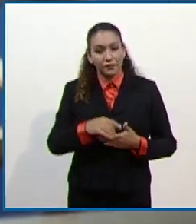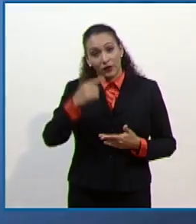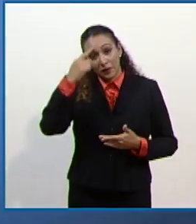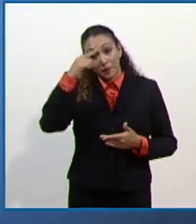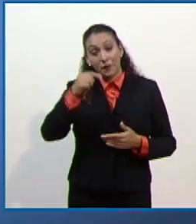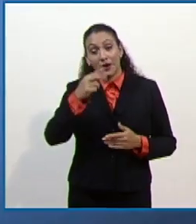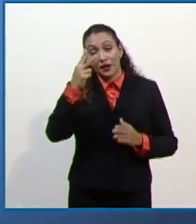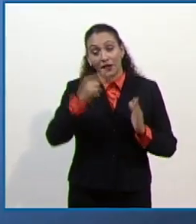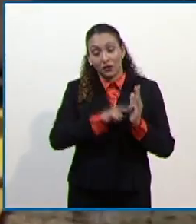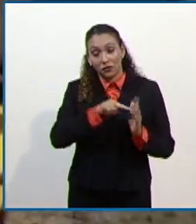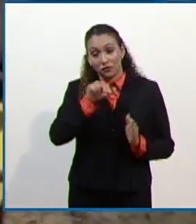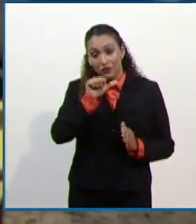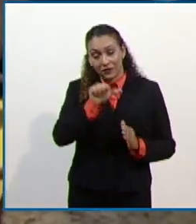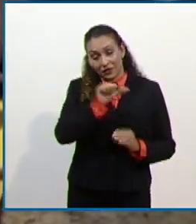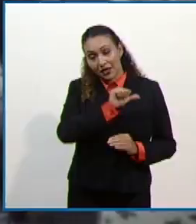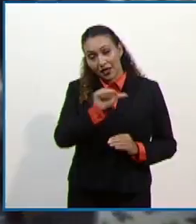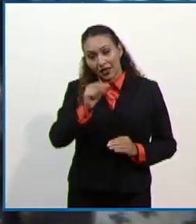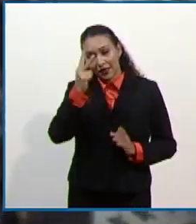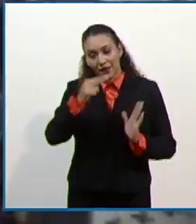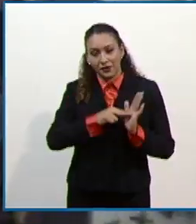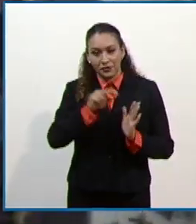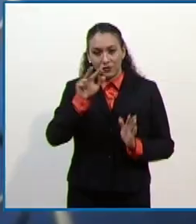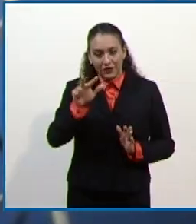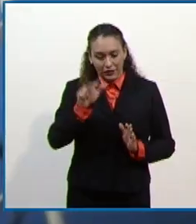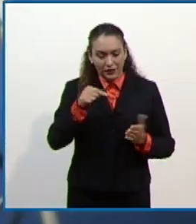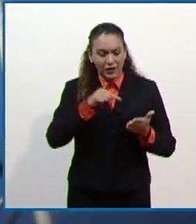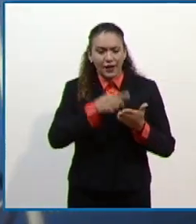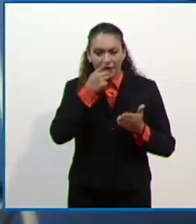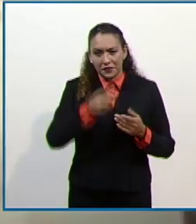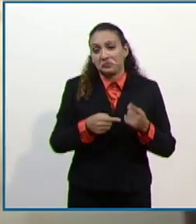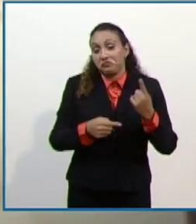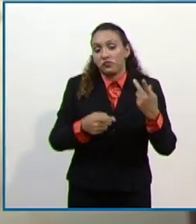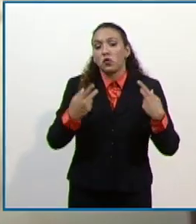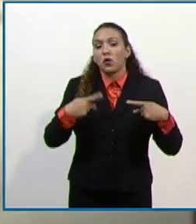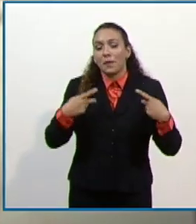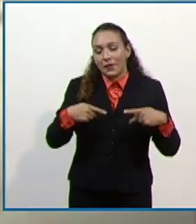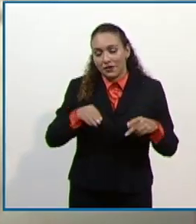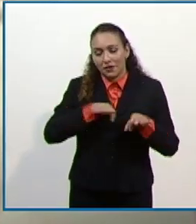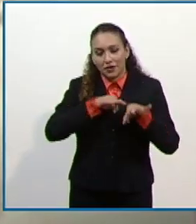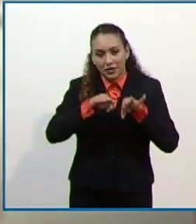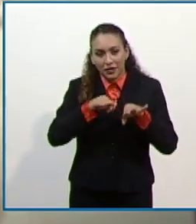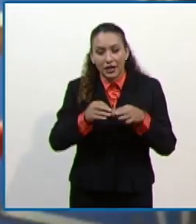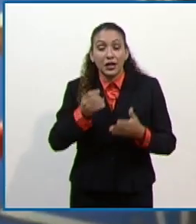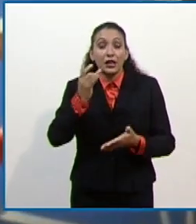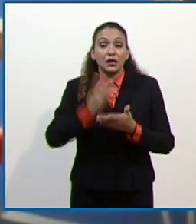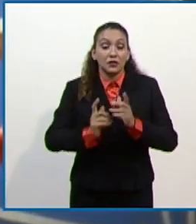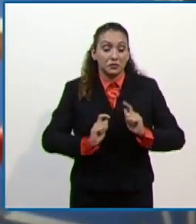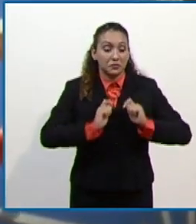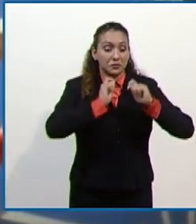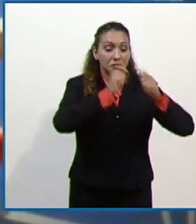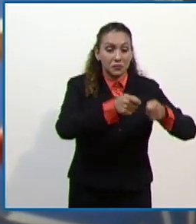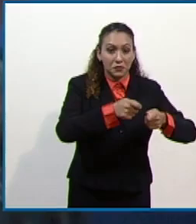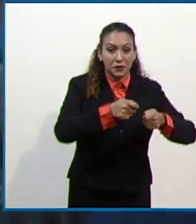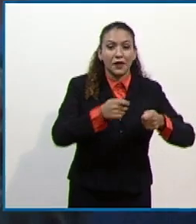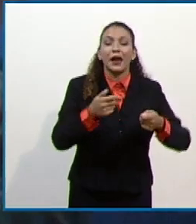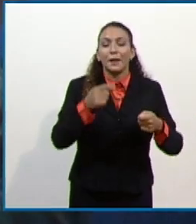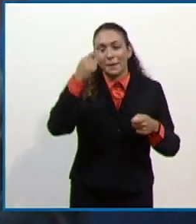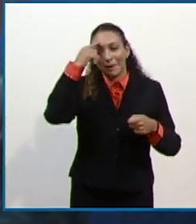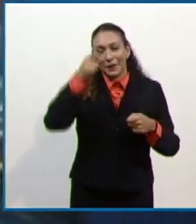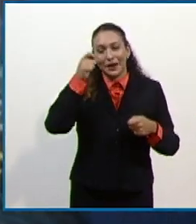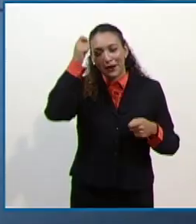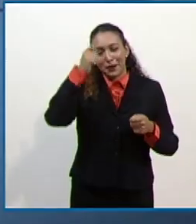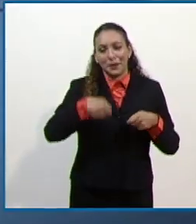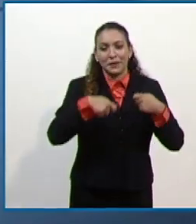bienio 2016-2018, si el trabajador solo designó a la concubina en calidad de cónyuge, dicha designación no